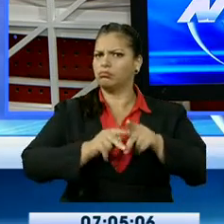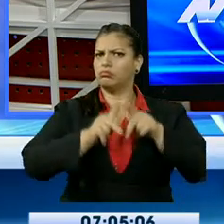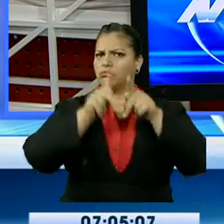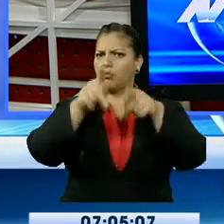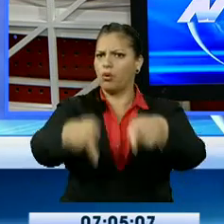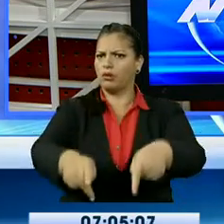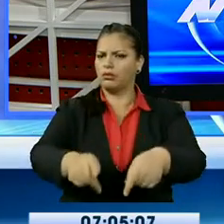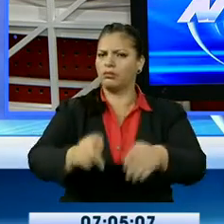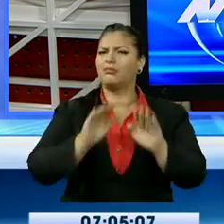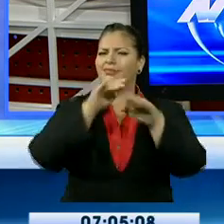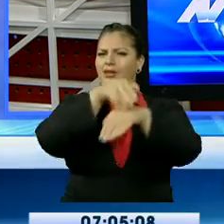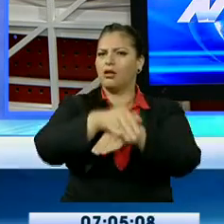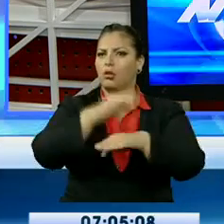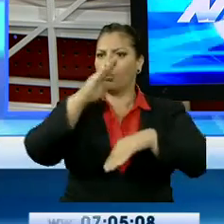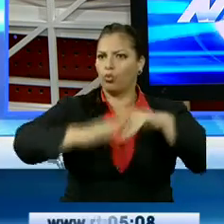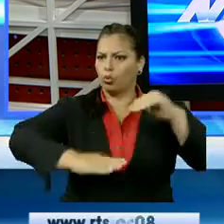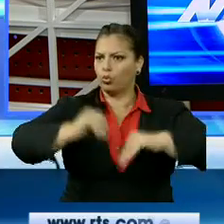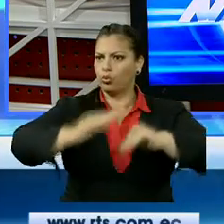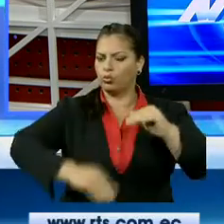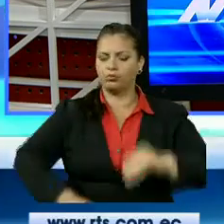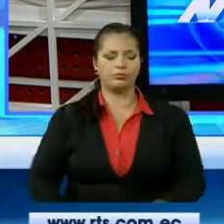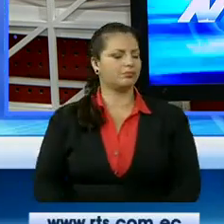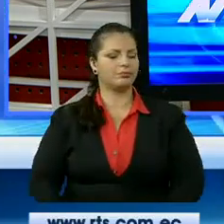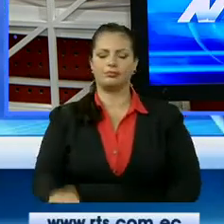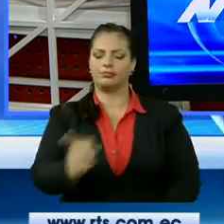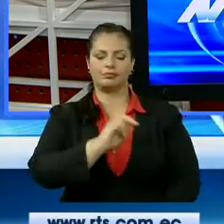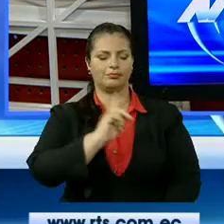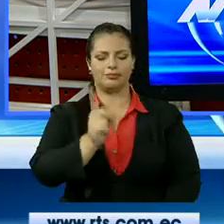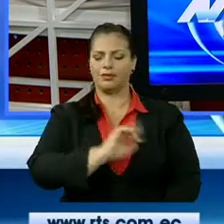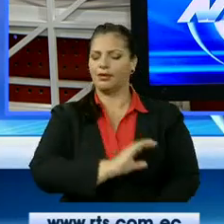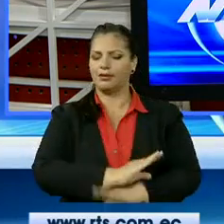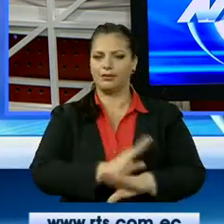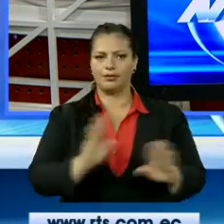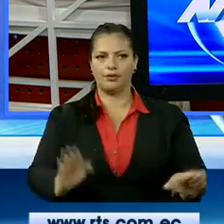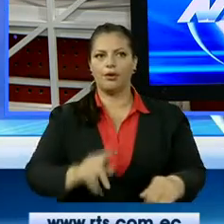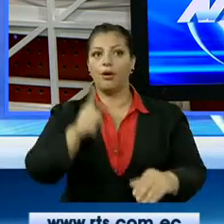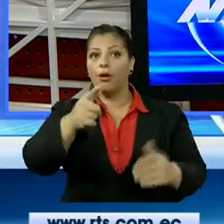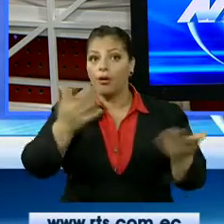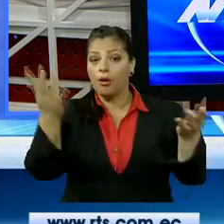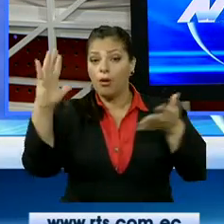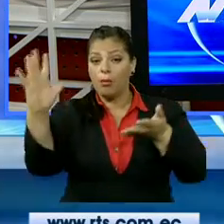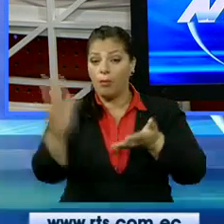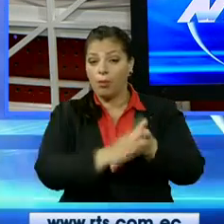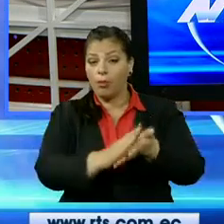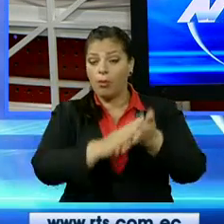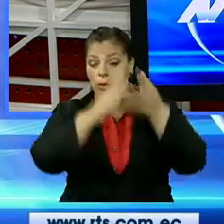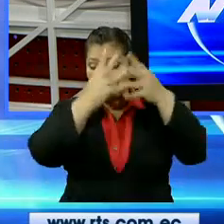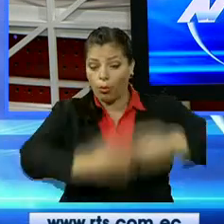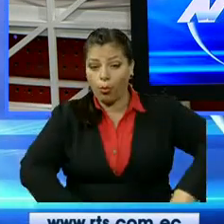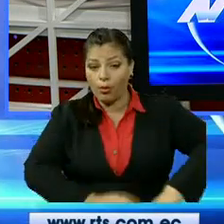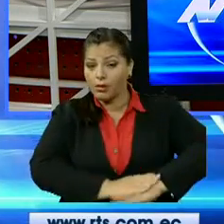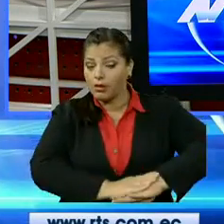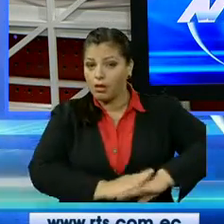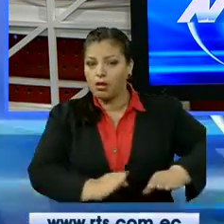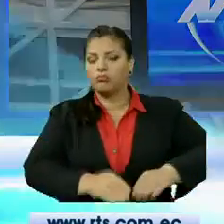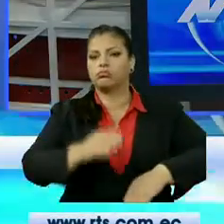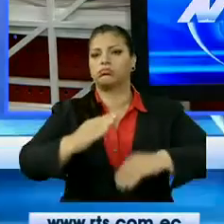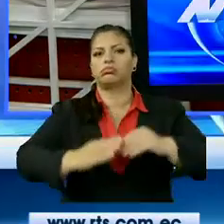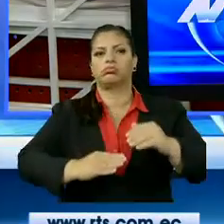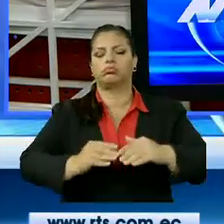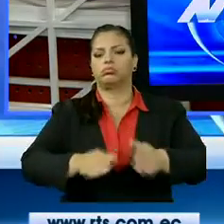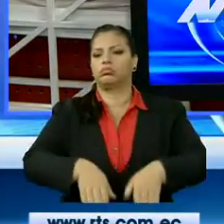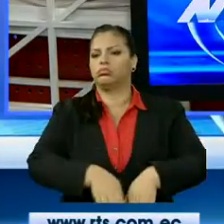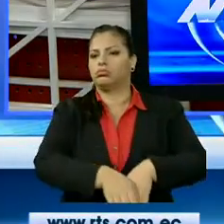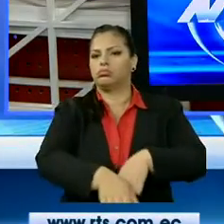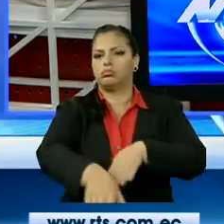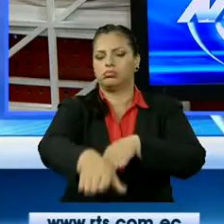No, ya no. Ya, solamente va a ser un ingreso, digamos, de las vías, porque del lado tuyo atrás, a tu derecha, ahí no hay nada, o sea, eso es